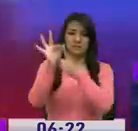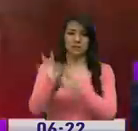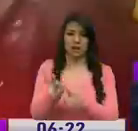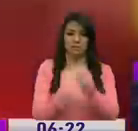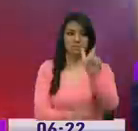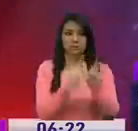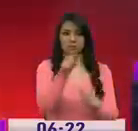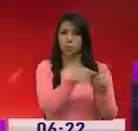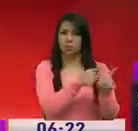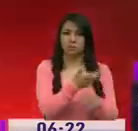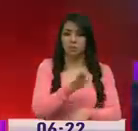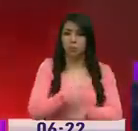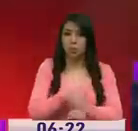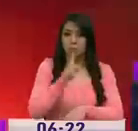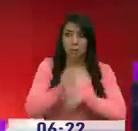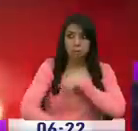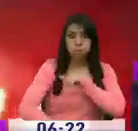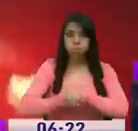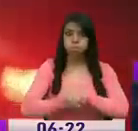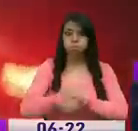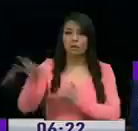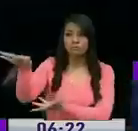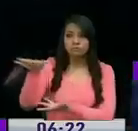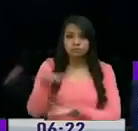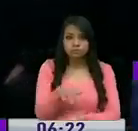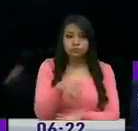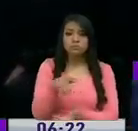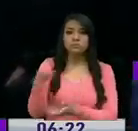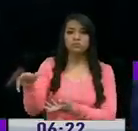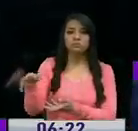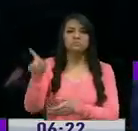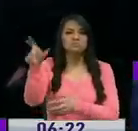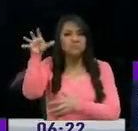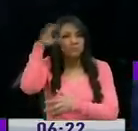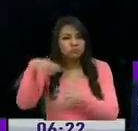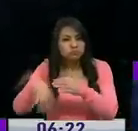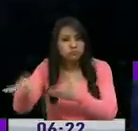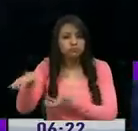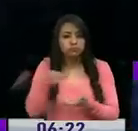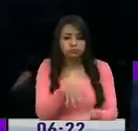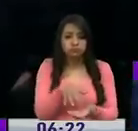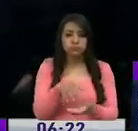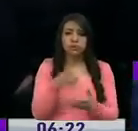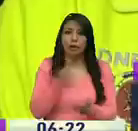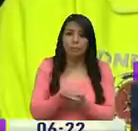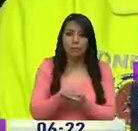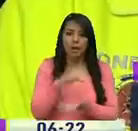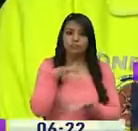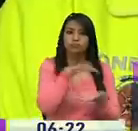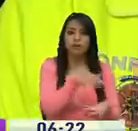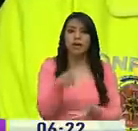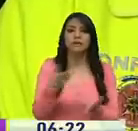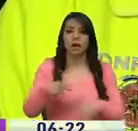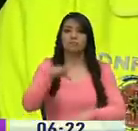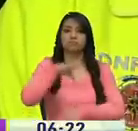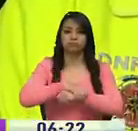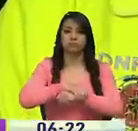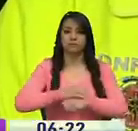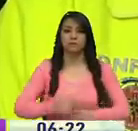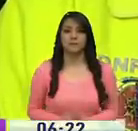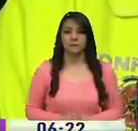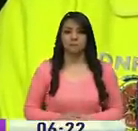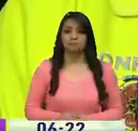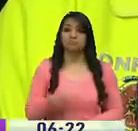que serían en este caso los intermediarios o sea quienes están en la mitad de la cadena ilegal dentro de los detenidos se encuentran